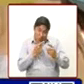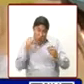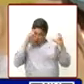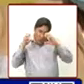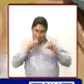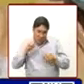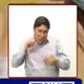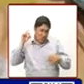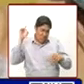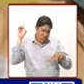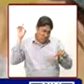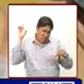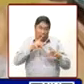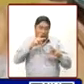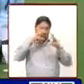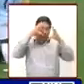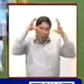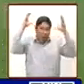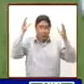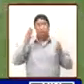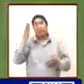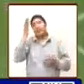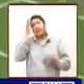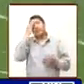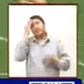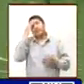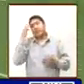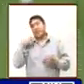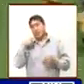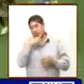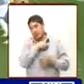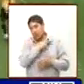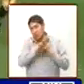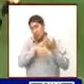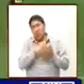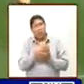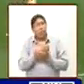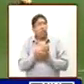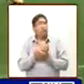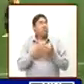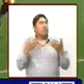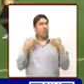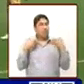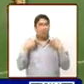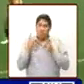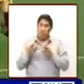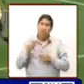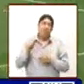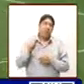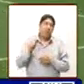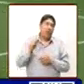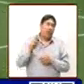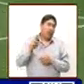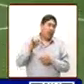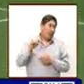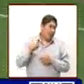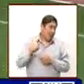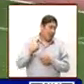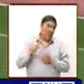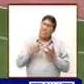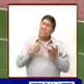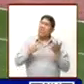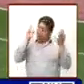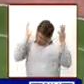invocar y sabemos de todo lo que tiene Quique, el mismo Arias y también Michael, que